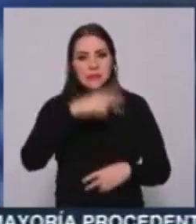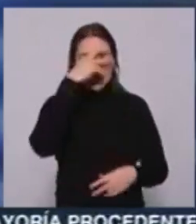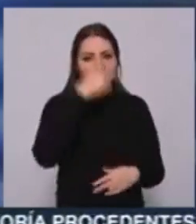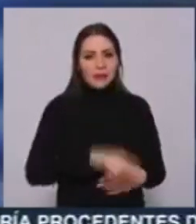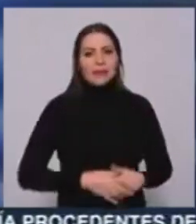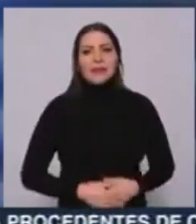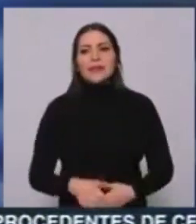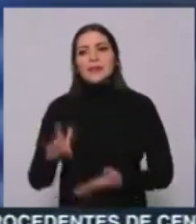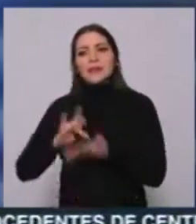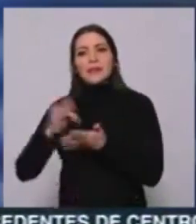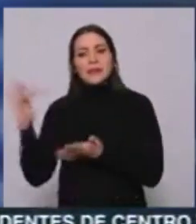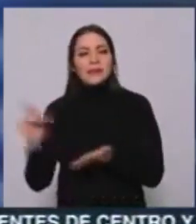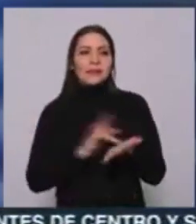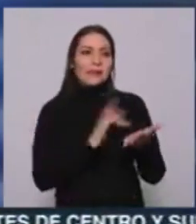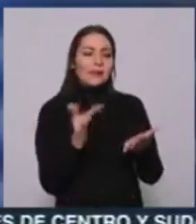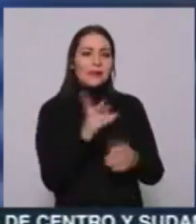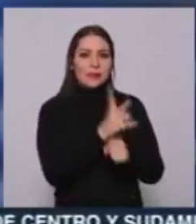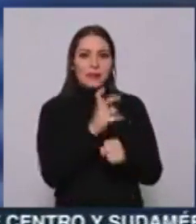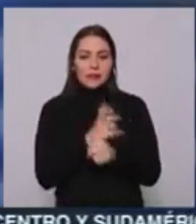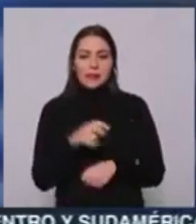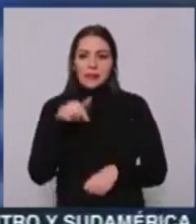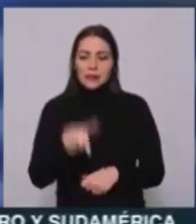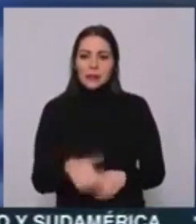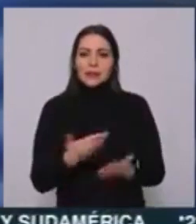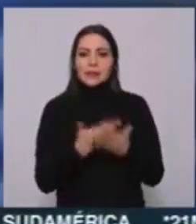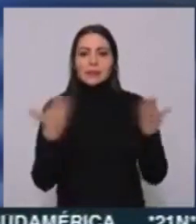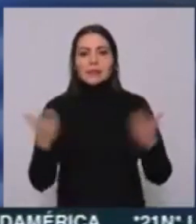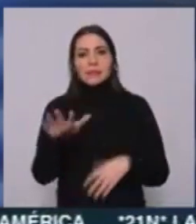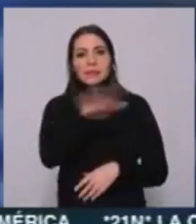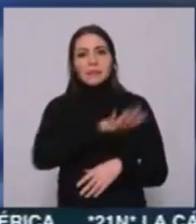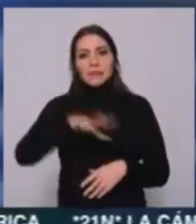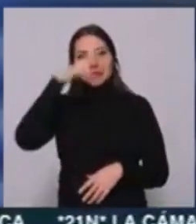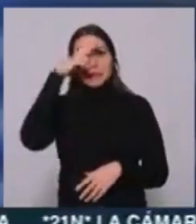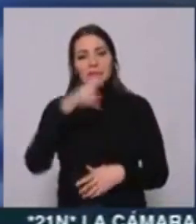Eli, por tenerme aquí esta noche y pues un abrazo a México, que es un país que quiero muchísimo.